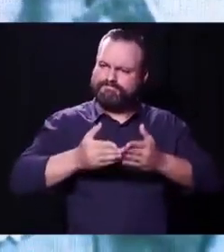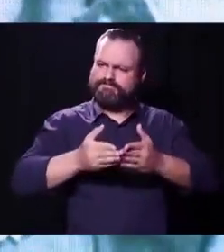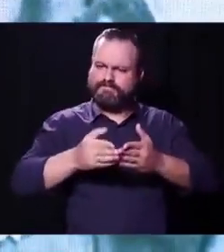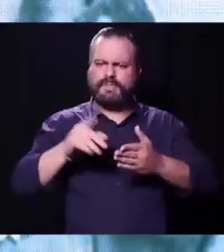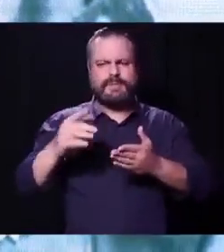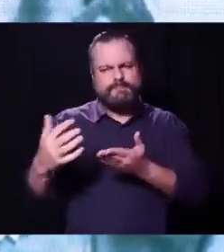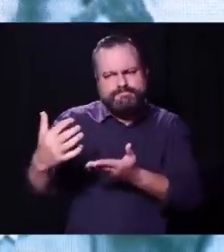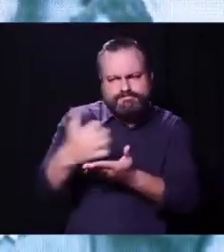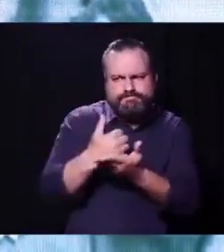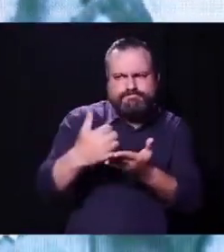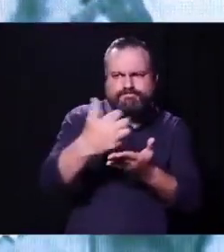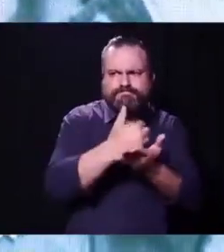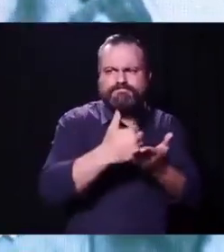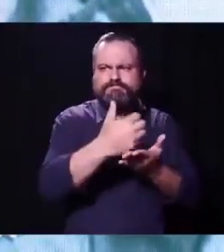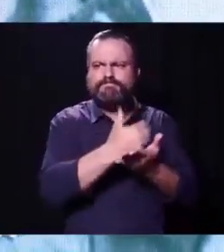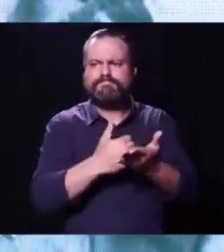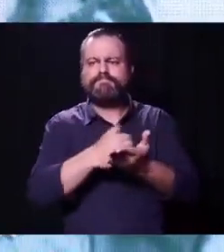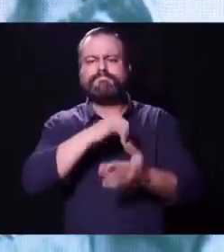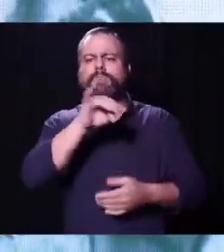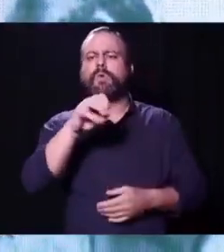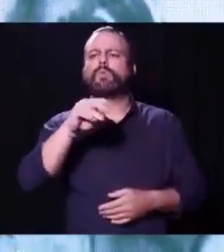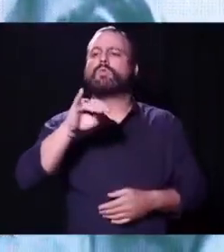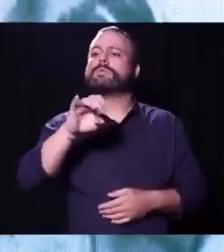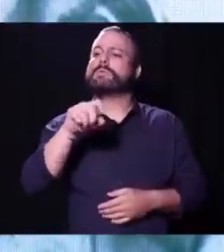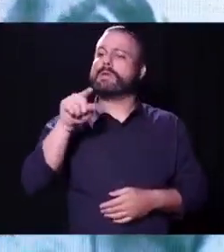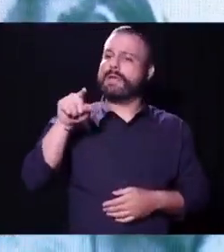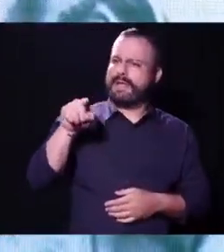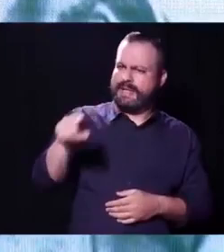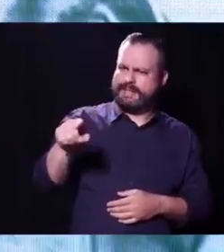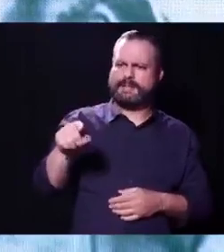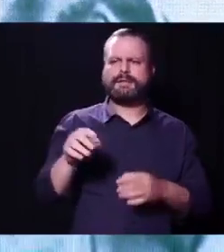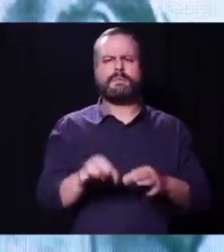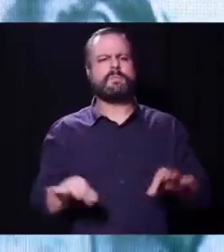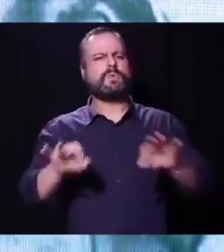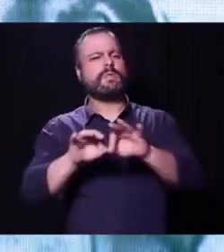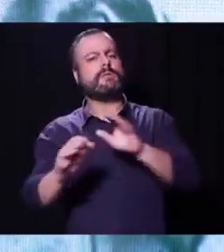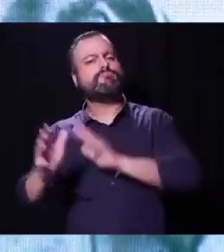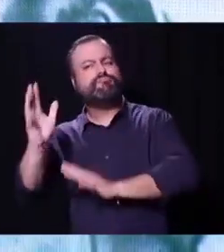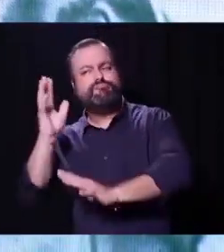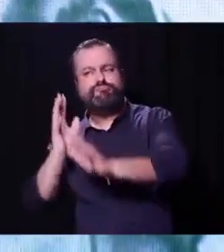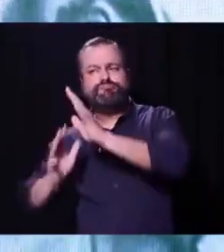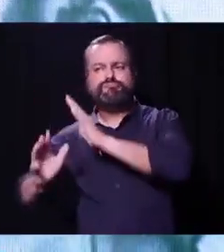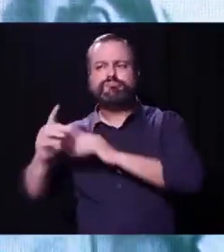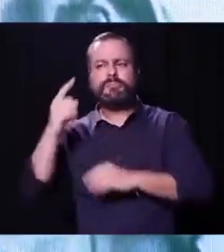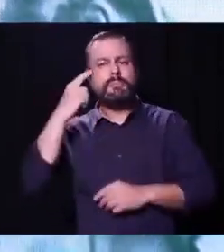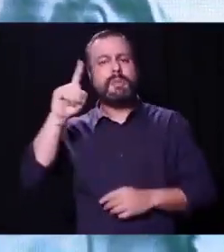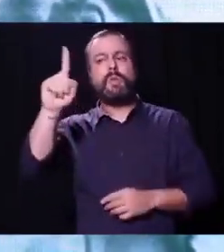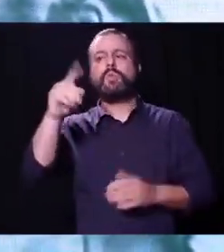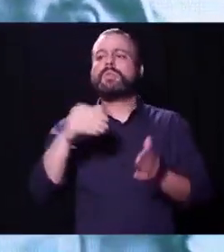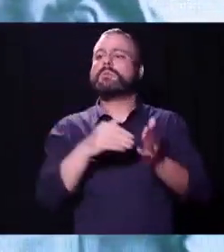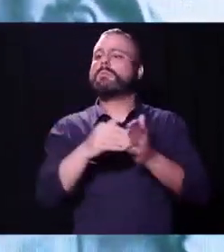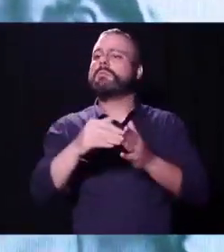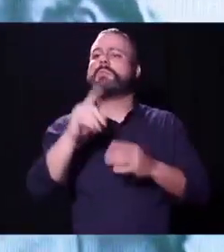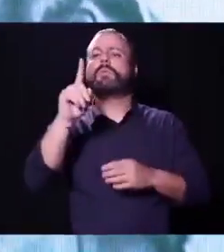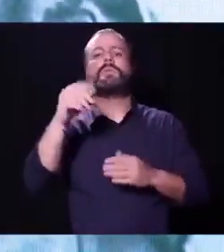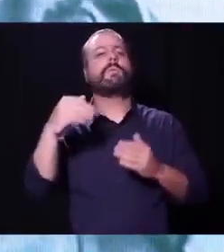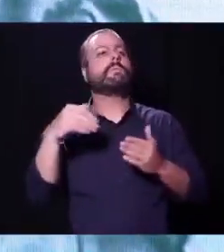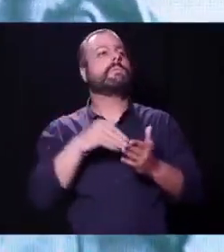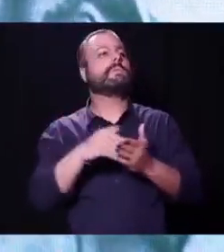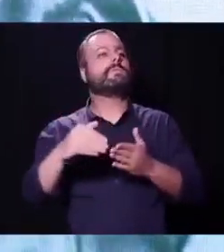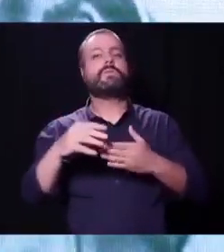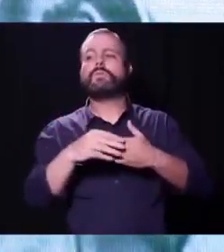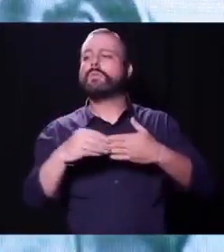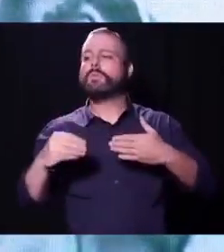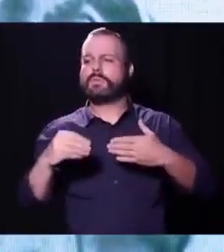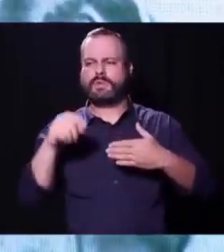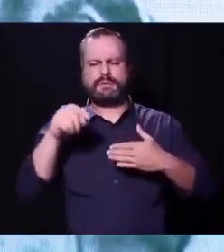Torrijos Carter, que el año pasado entregaron 1.600 millones de dólares. Y somos el 6.º país más desigual del mundo. Eso